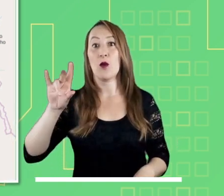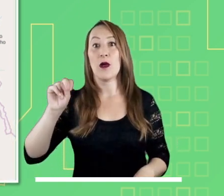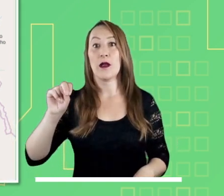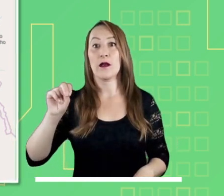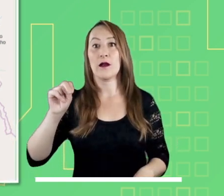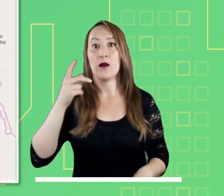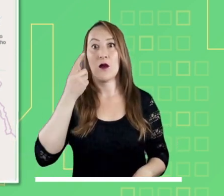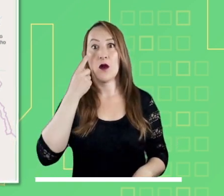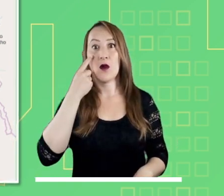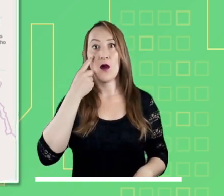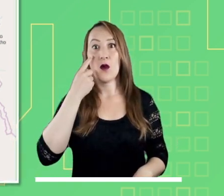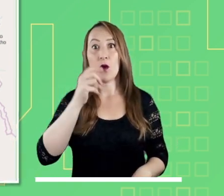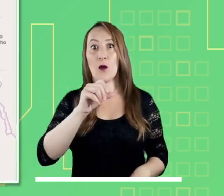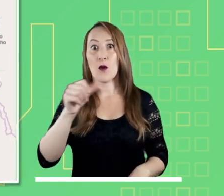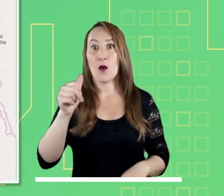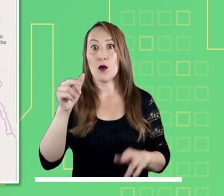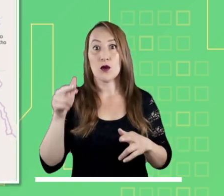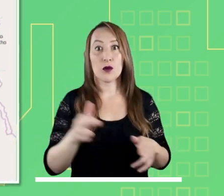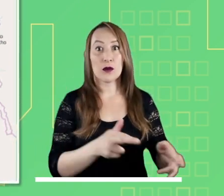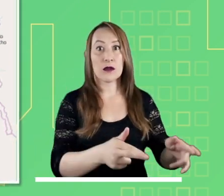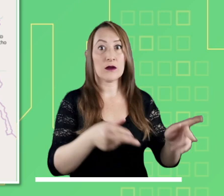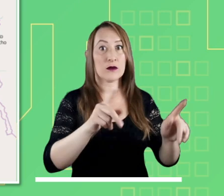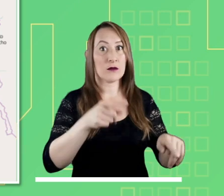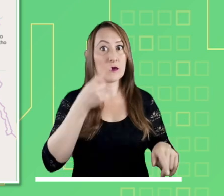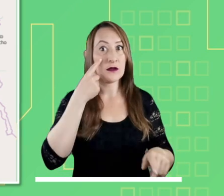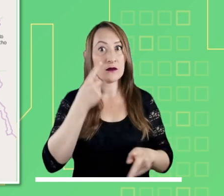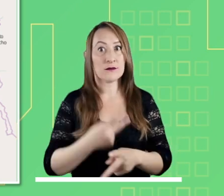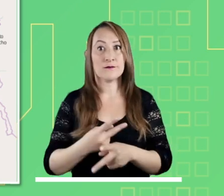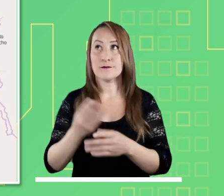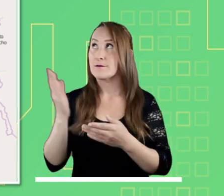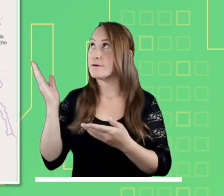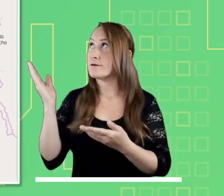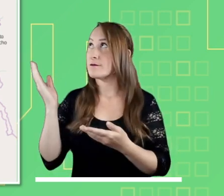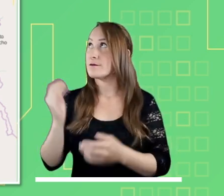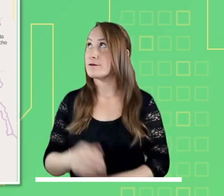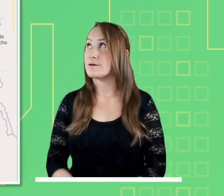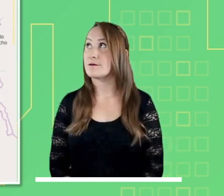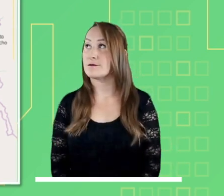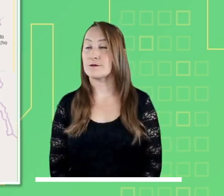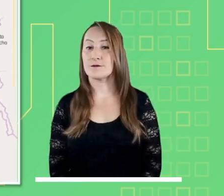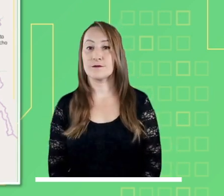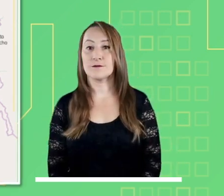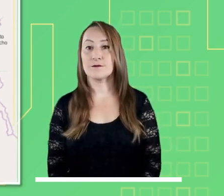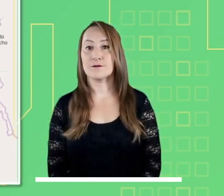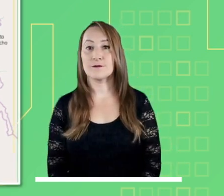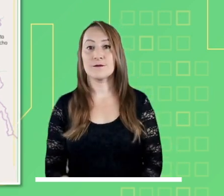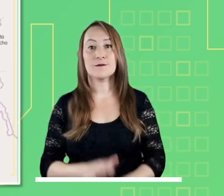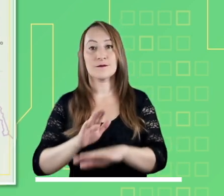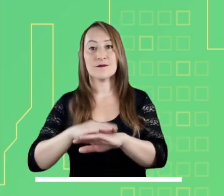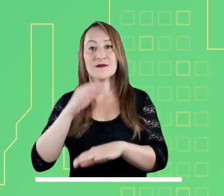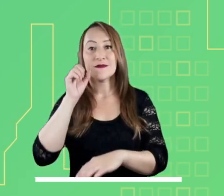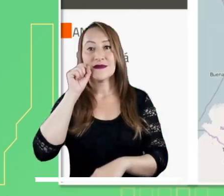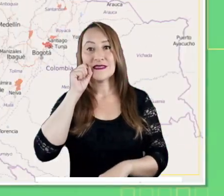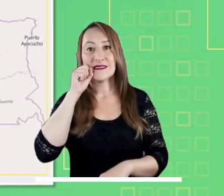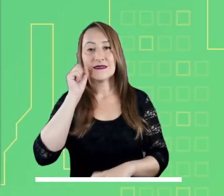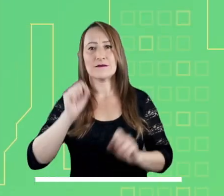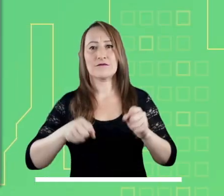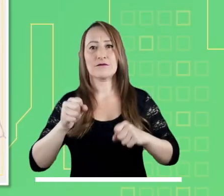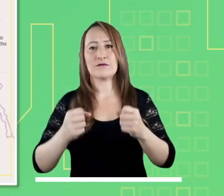Juan. Se recomienda atención a las crecientes súbitas en el río Andágueda, así como a los niveles altos en el río